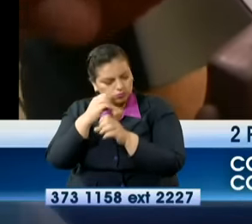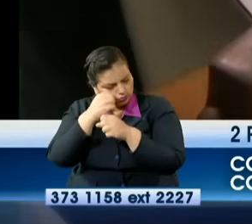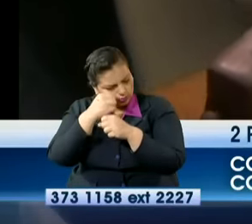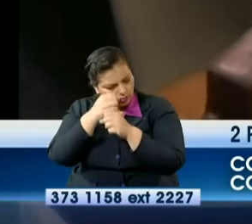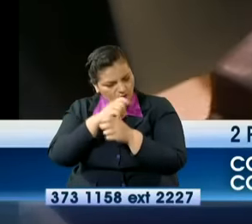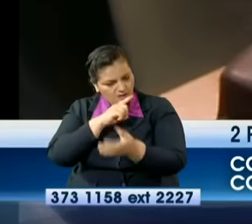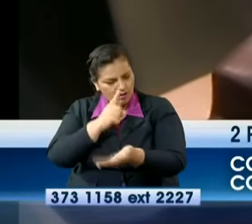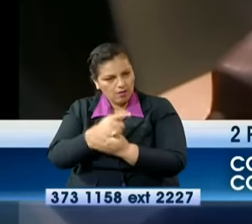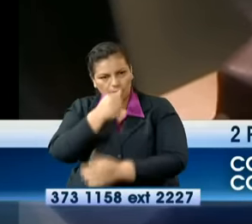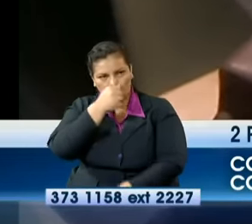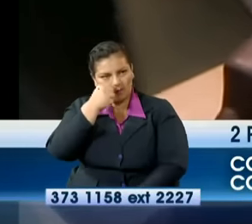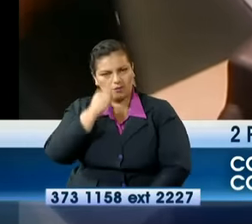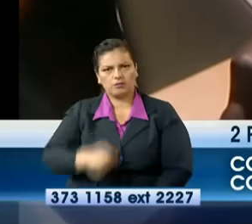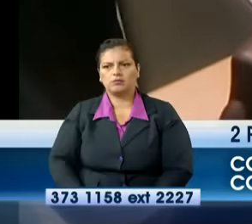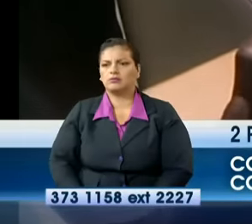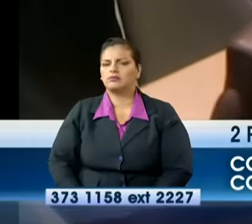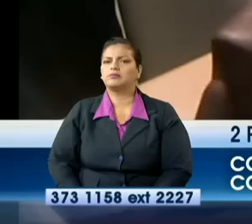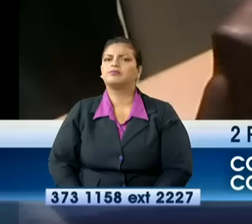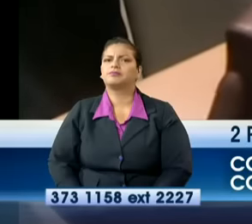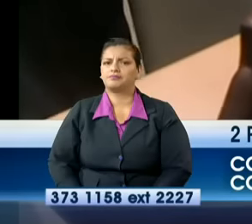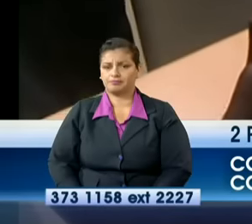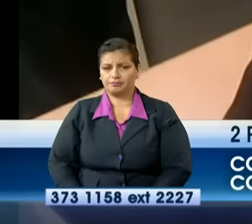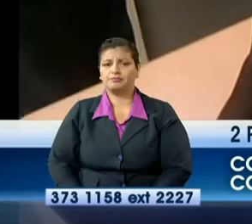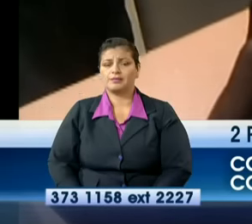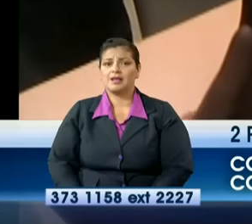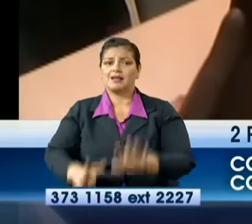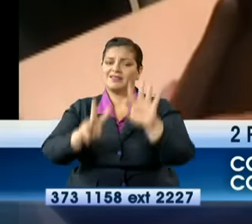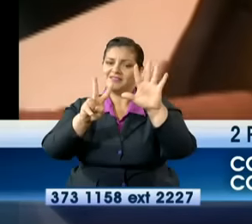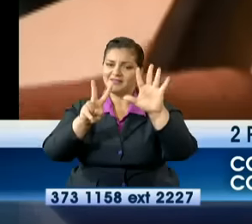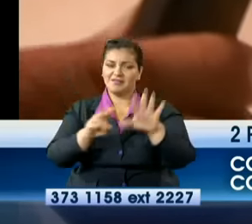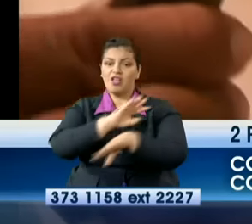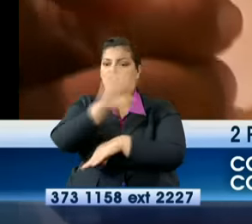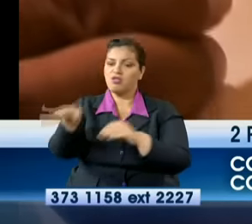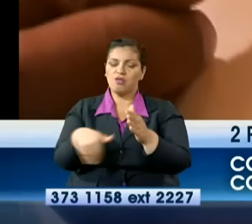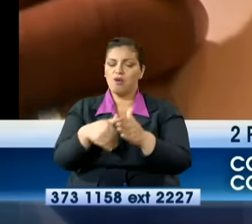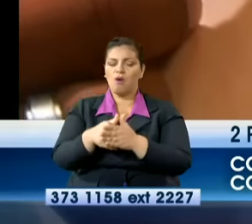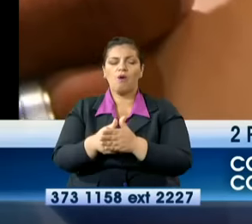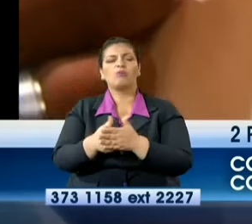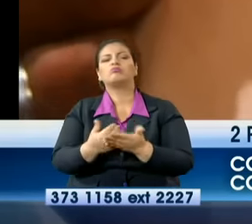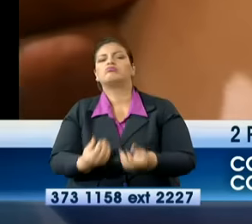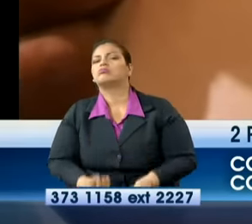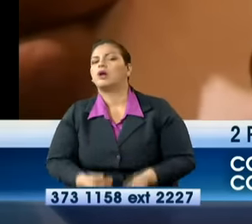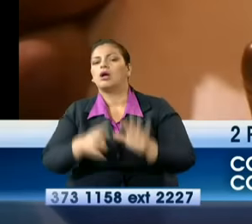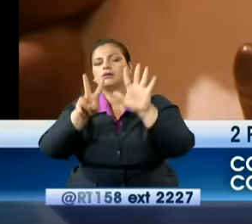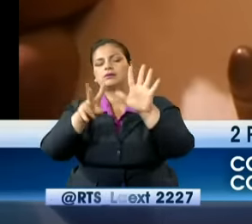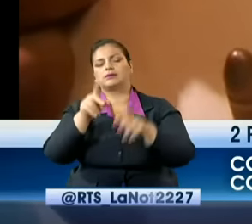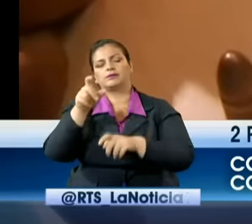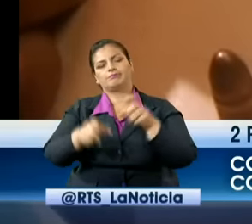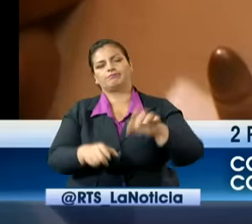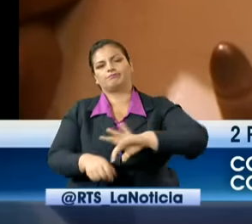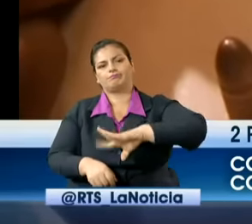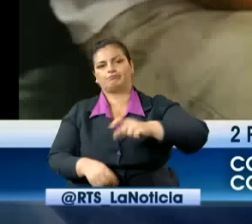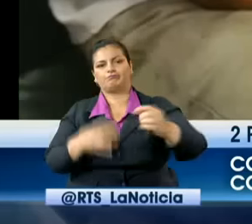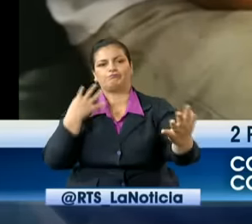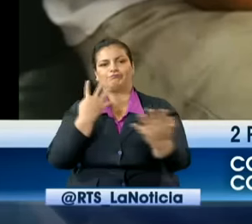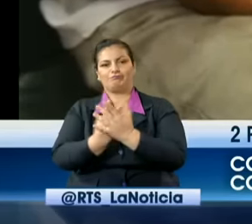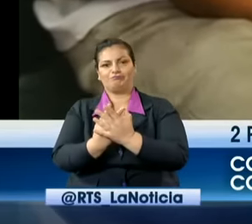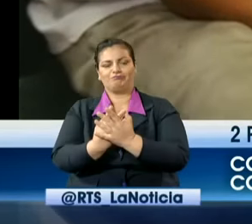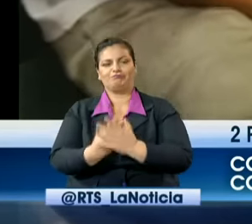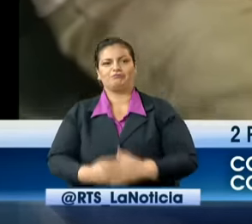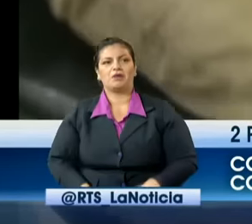7 malandrines pasarían algún tiempo tras las rejas, dándoles así un respiro a los habitantes de las